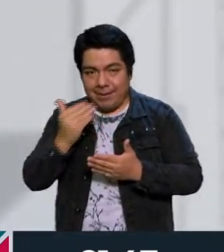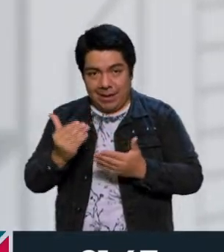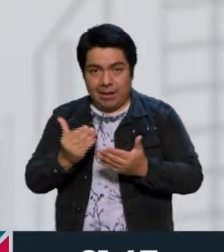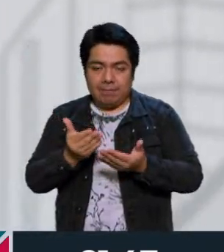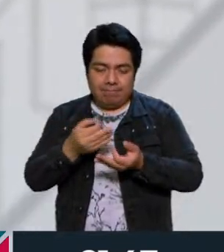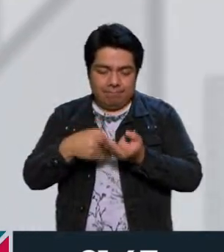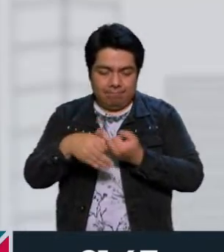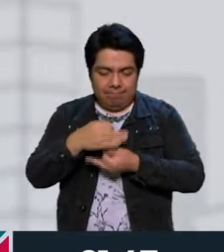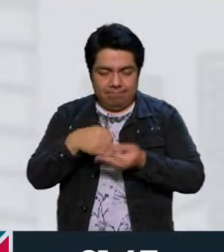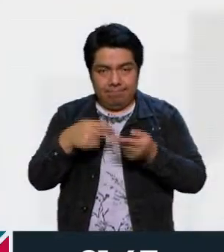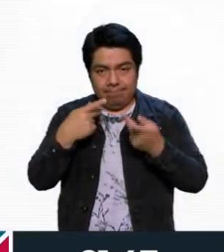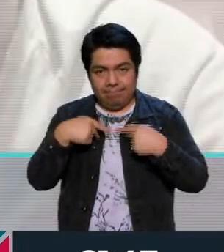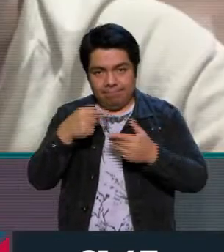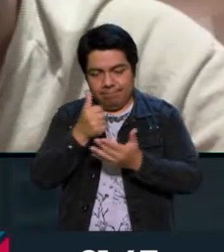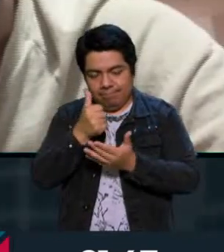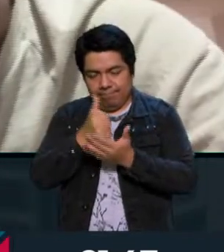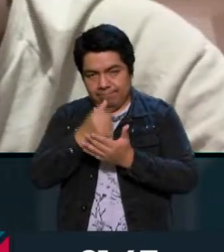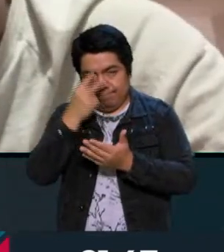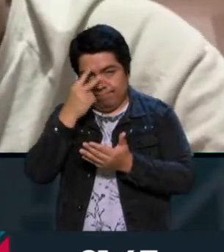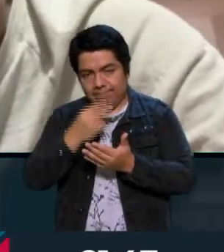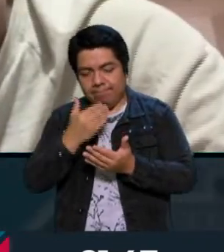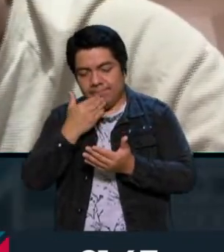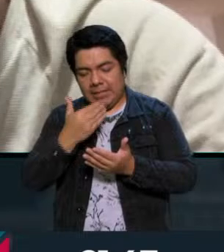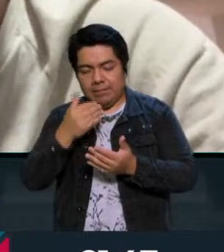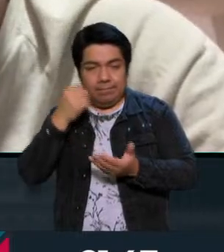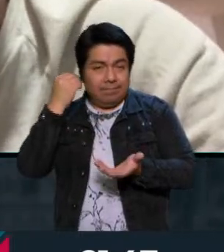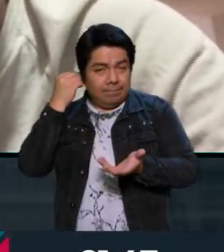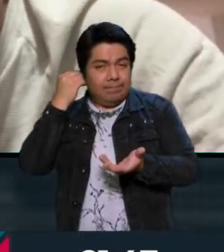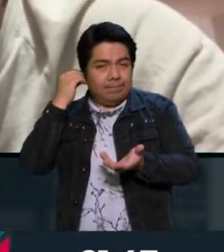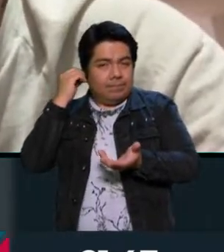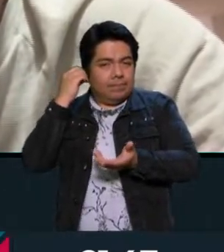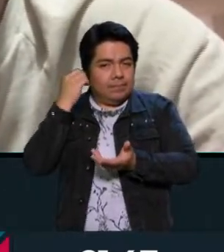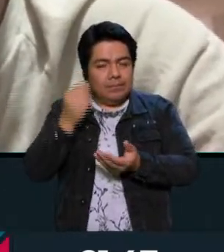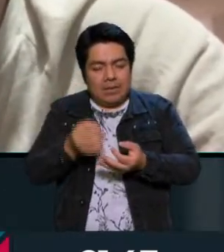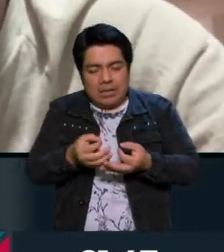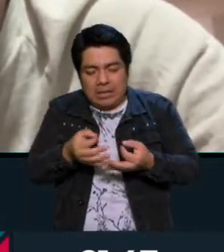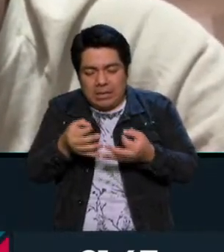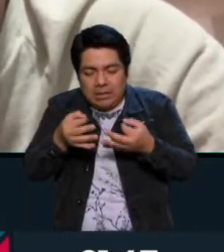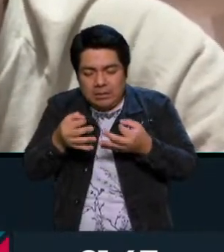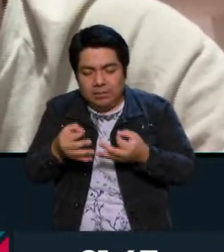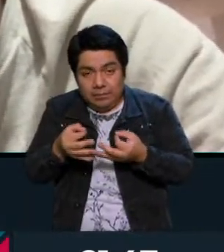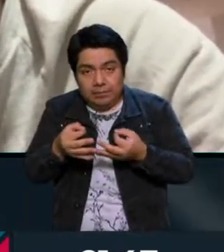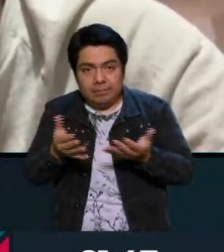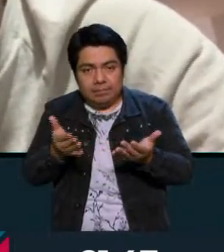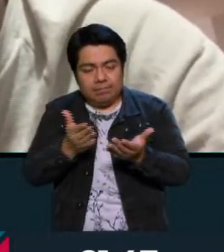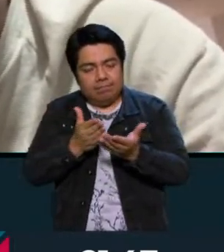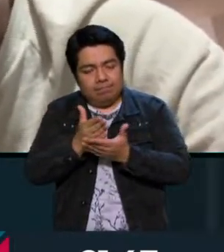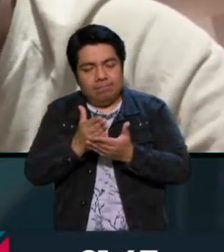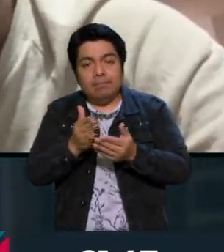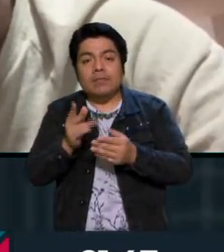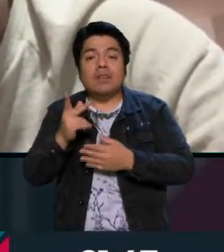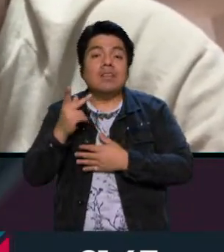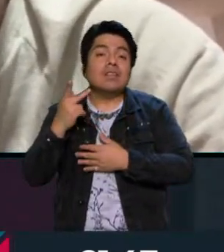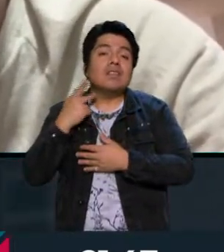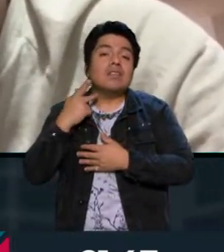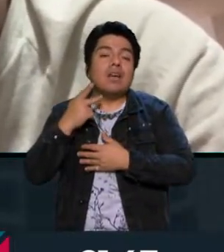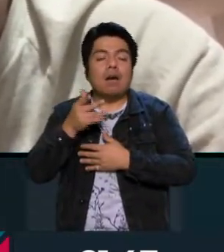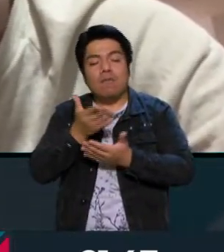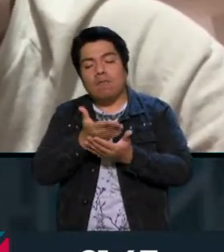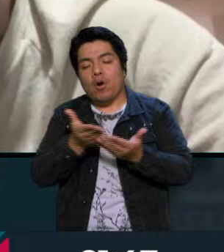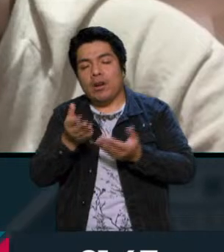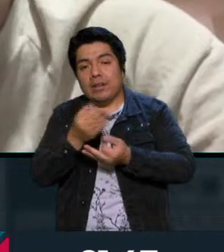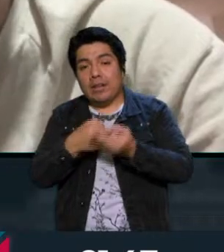la población en la Ciudad de México. Será un principio rector, un eje central de las políticas públicas del